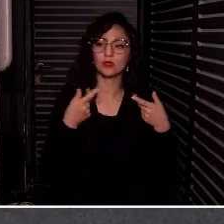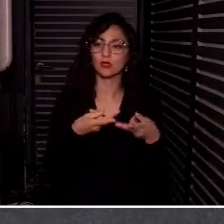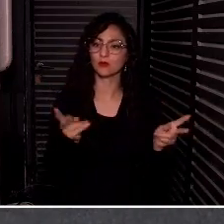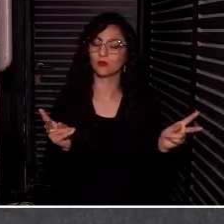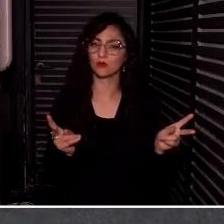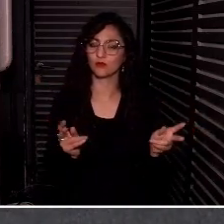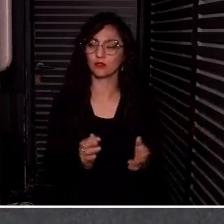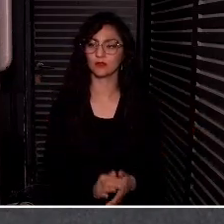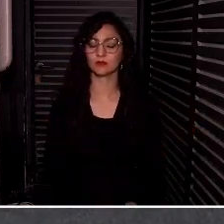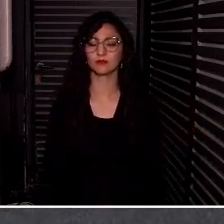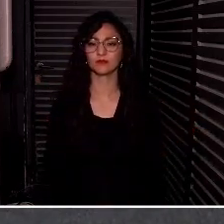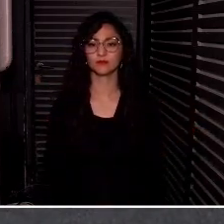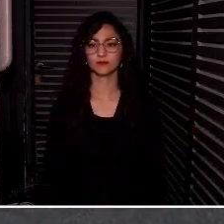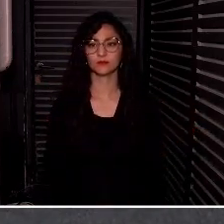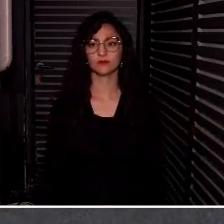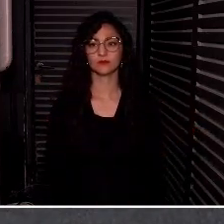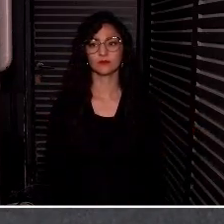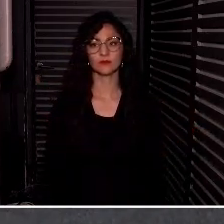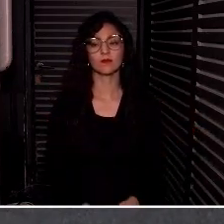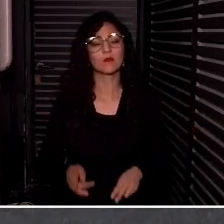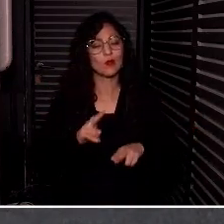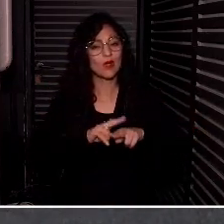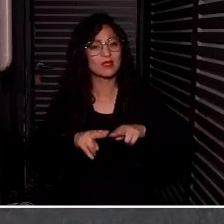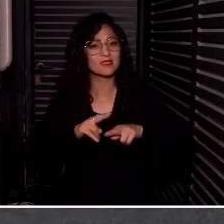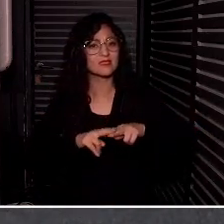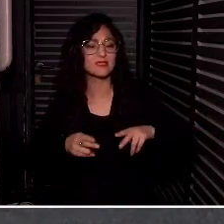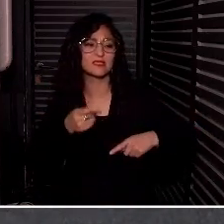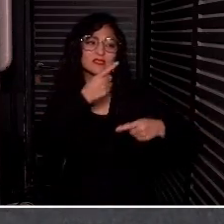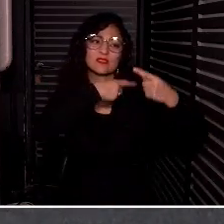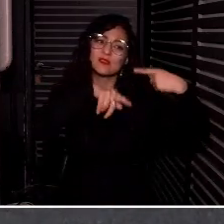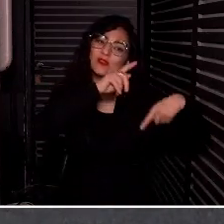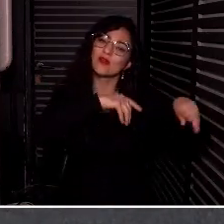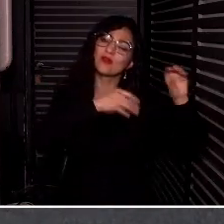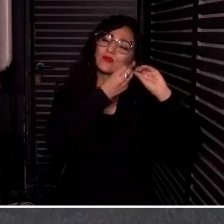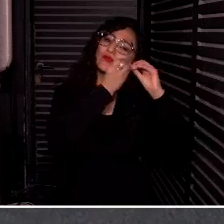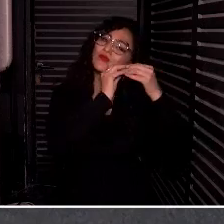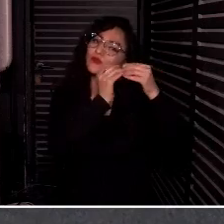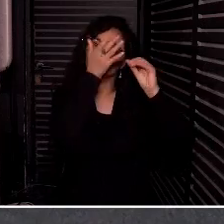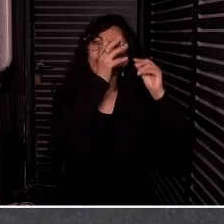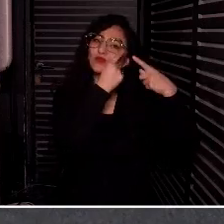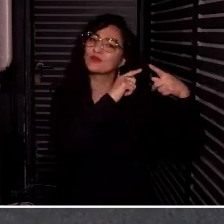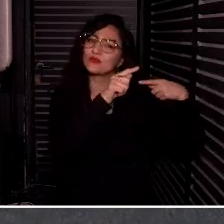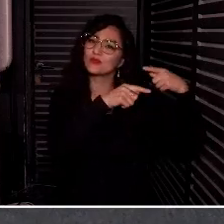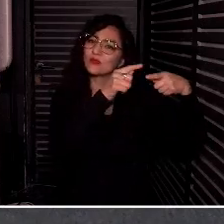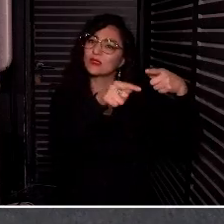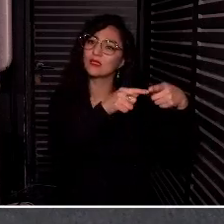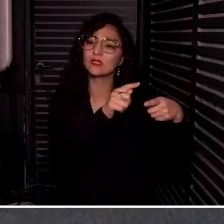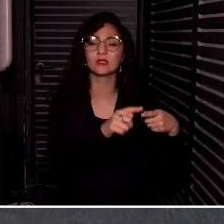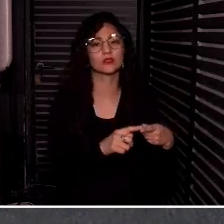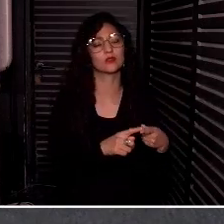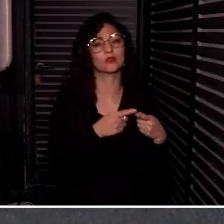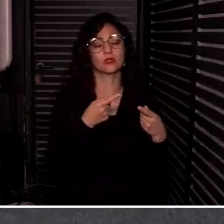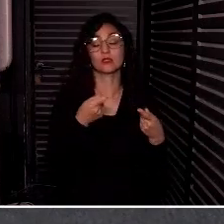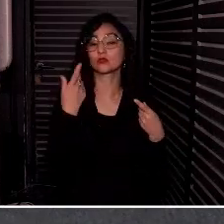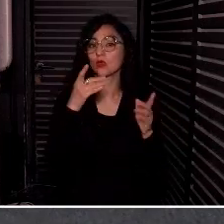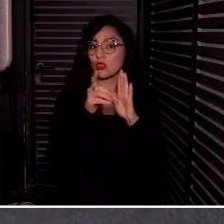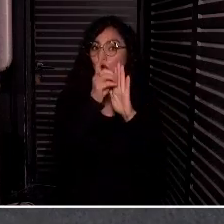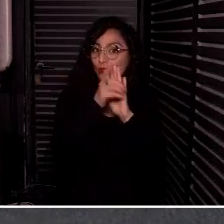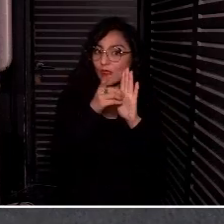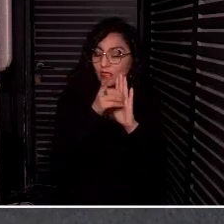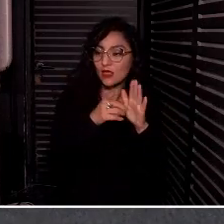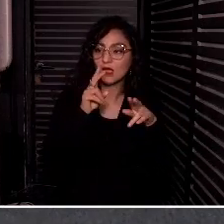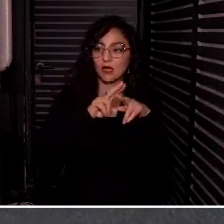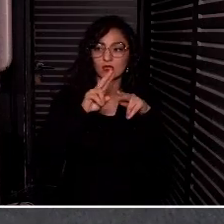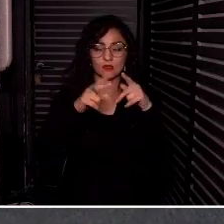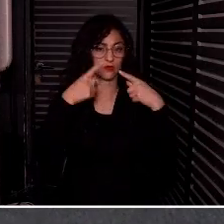eh hacer telenovelas hacer ficción hacer serie hacer documental es algo importante para el país eh Y